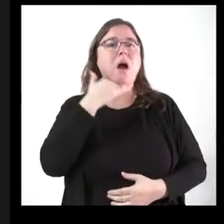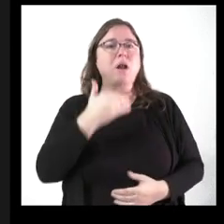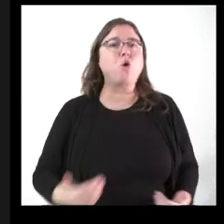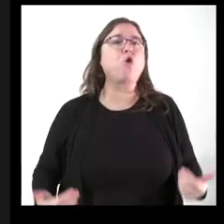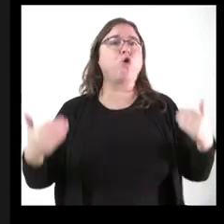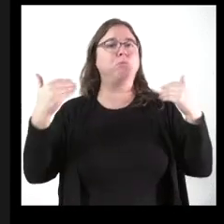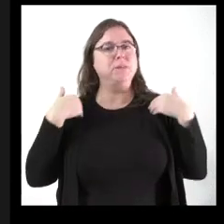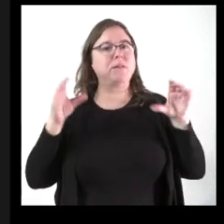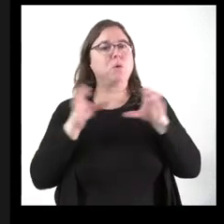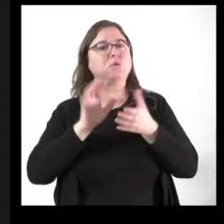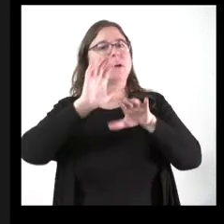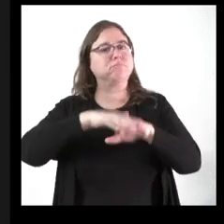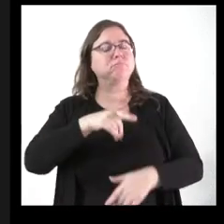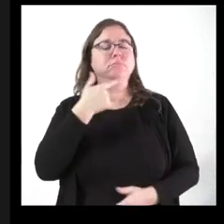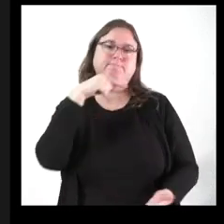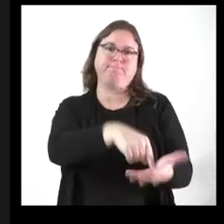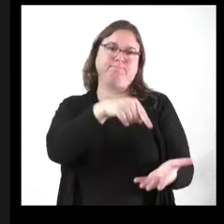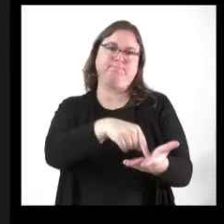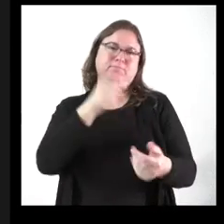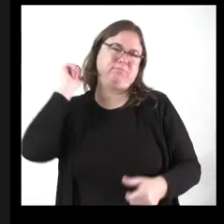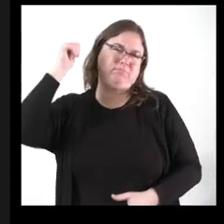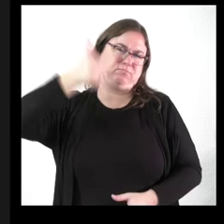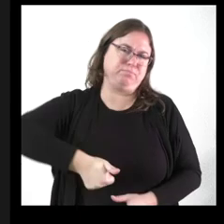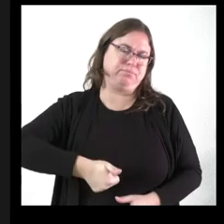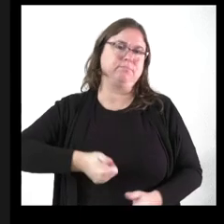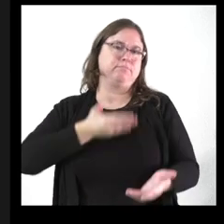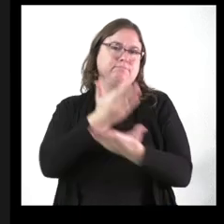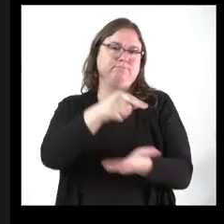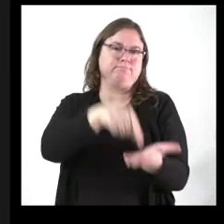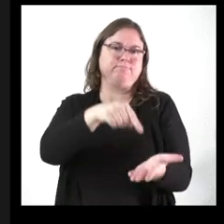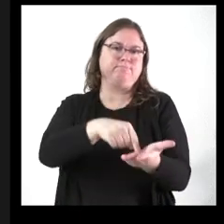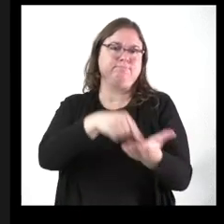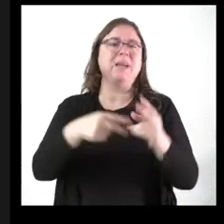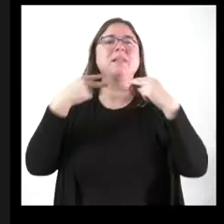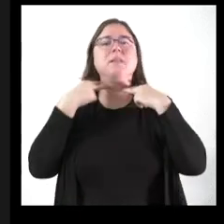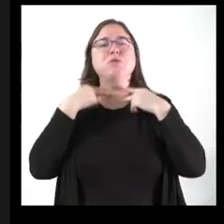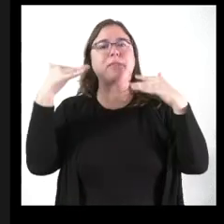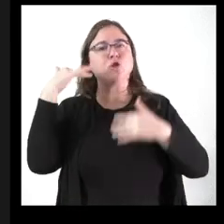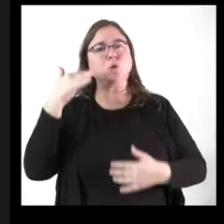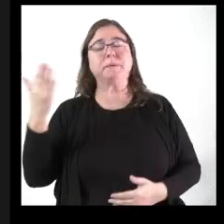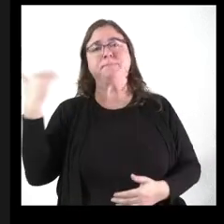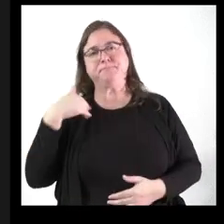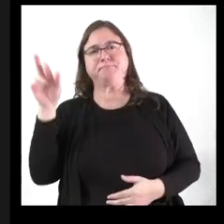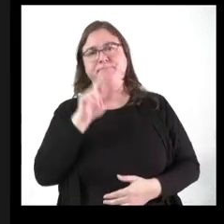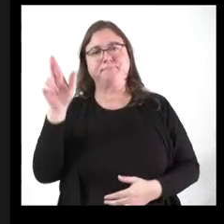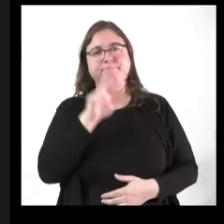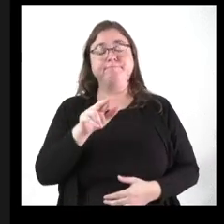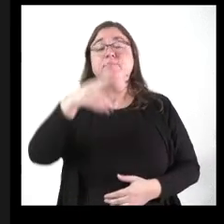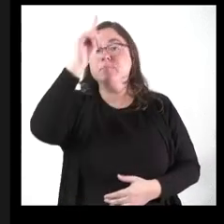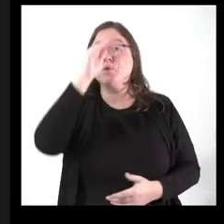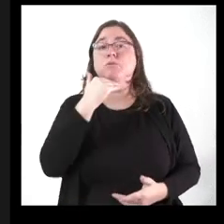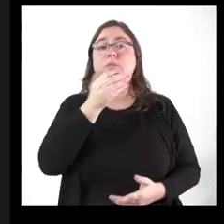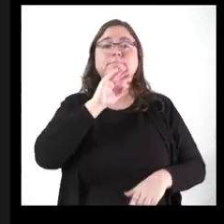competencia de la junta es una reclamación histórica y un tema que aquí en la diputación de Soria sale recurrentemente No sé si